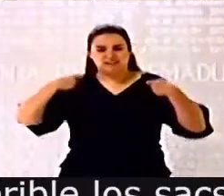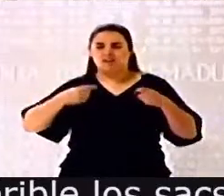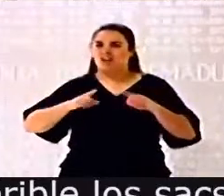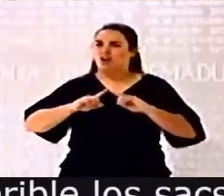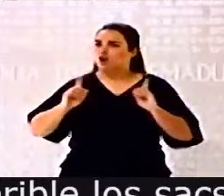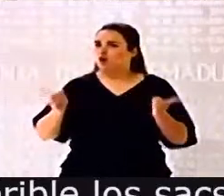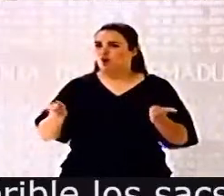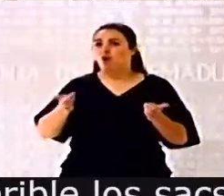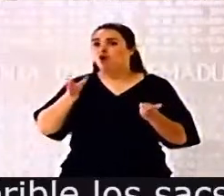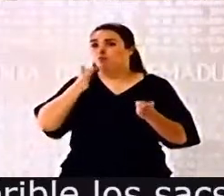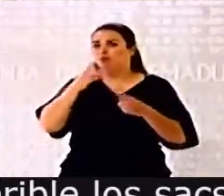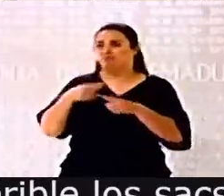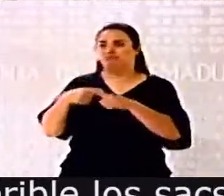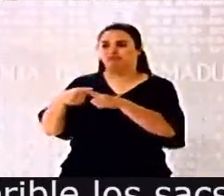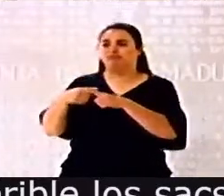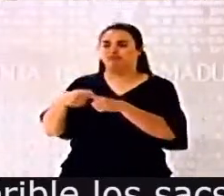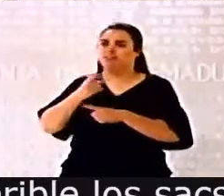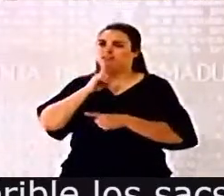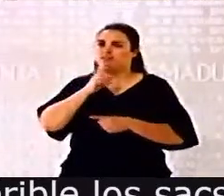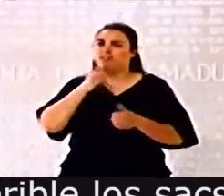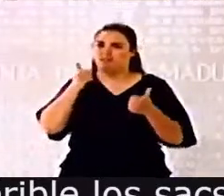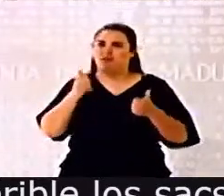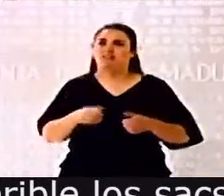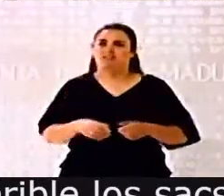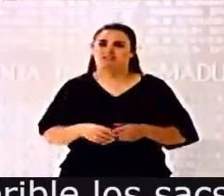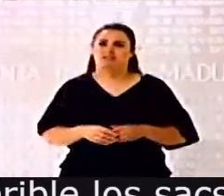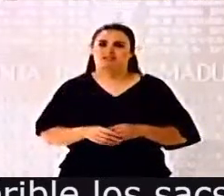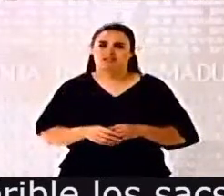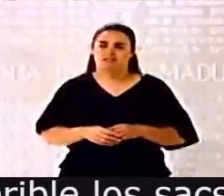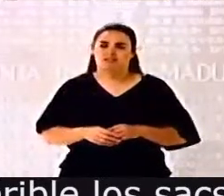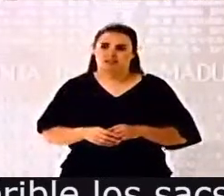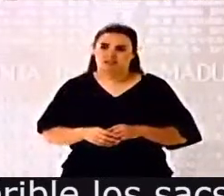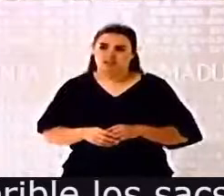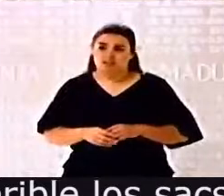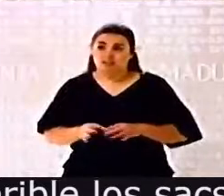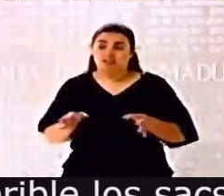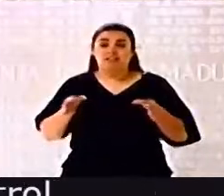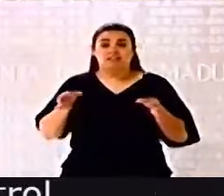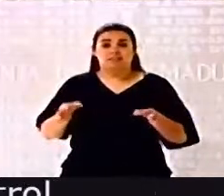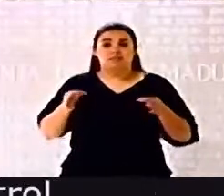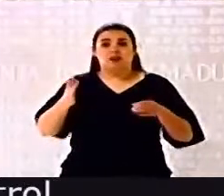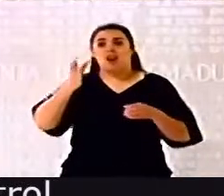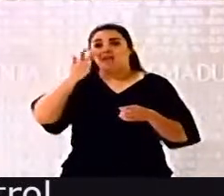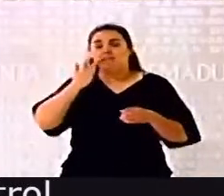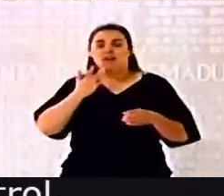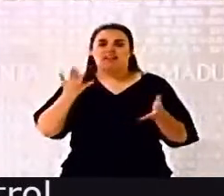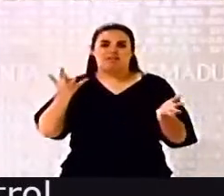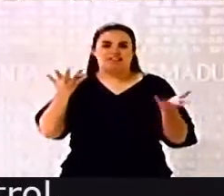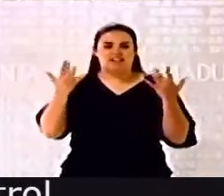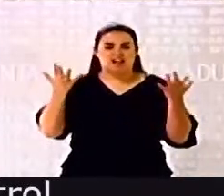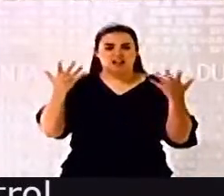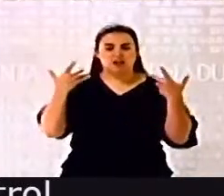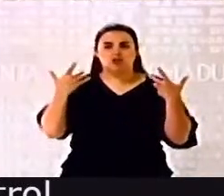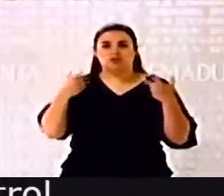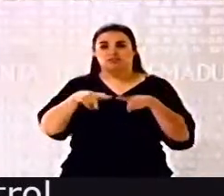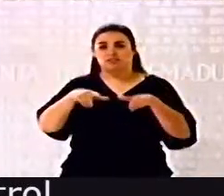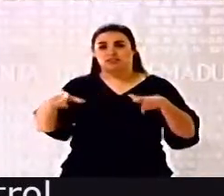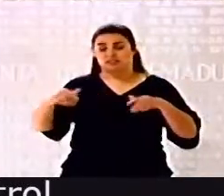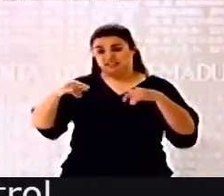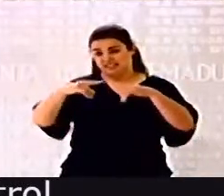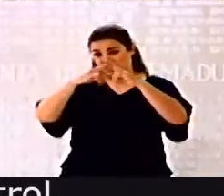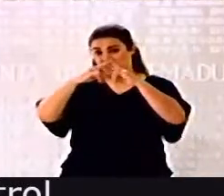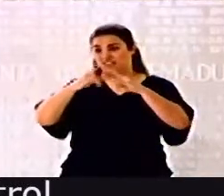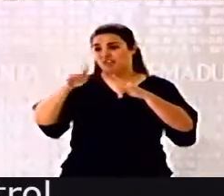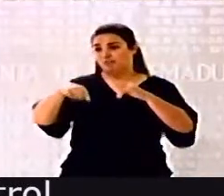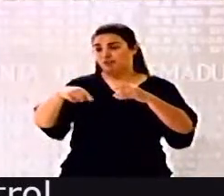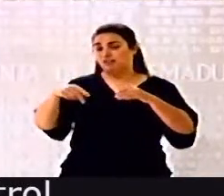son de más difícil control. Siempre tiene que haber una limpieza y una ventilación de la propia tienda que se utilice y del